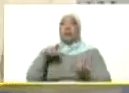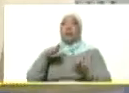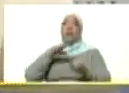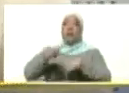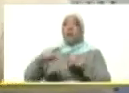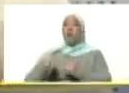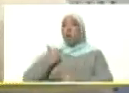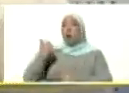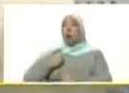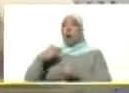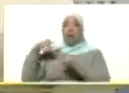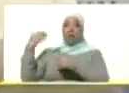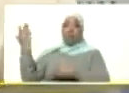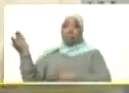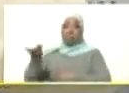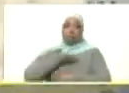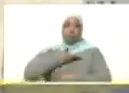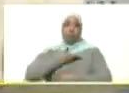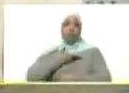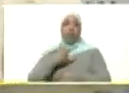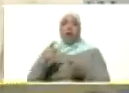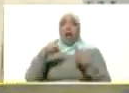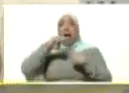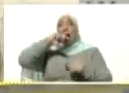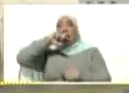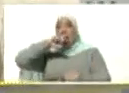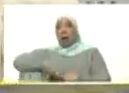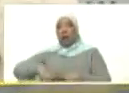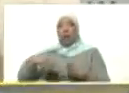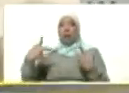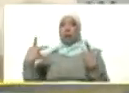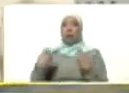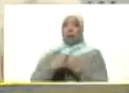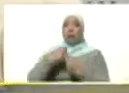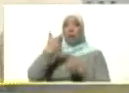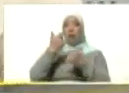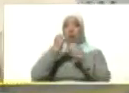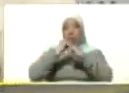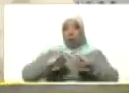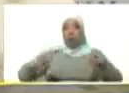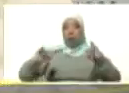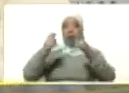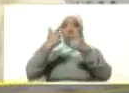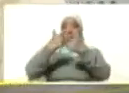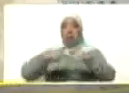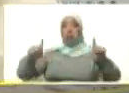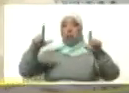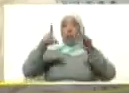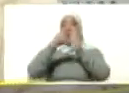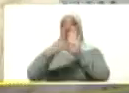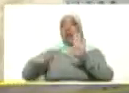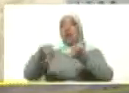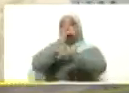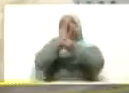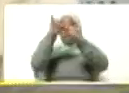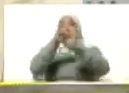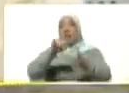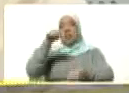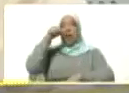cualquier embestida de los enemigos, en este caso de los enemigos de la independencia, la soberanía y el derecho a la felicidad de nuestro